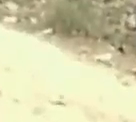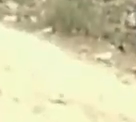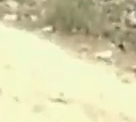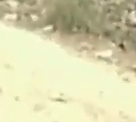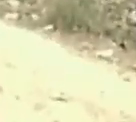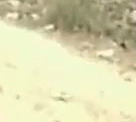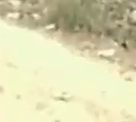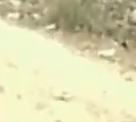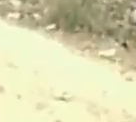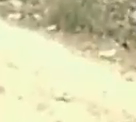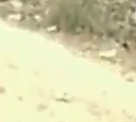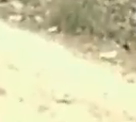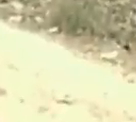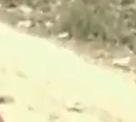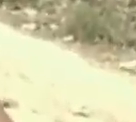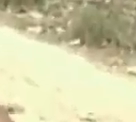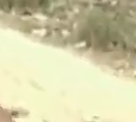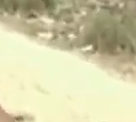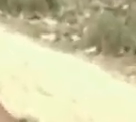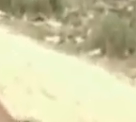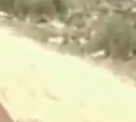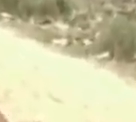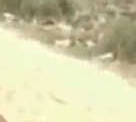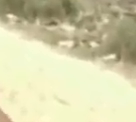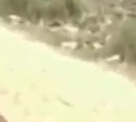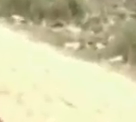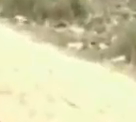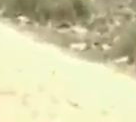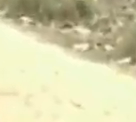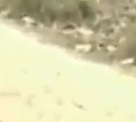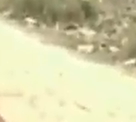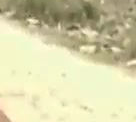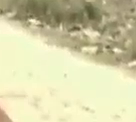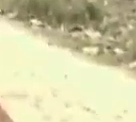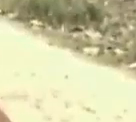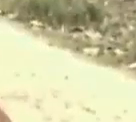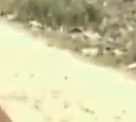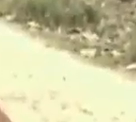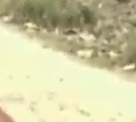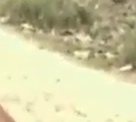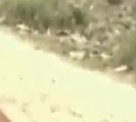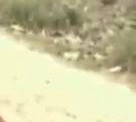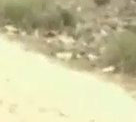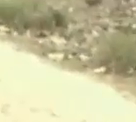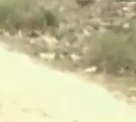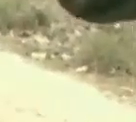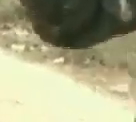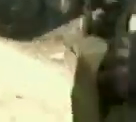el lamento, soy el lamento de este corazón herido.